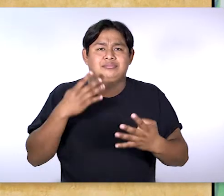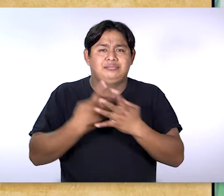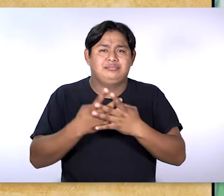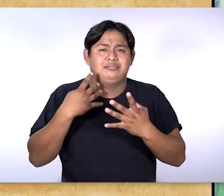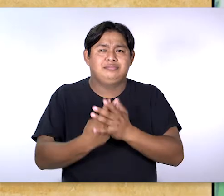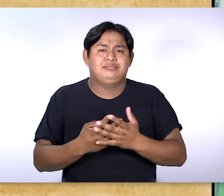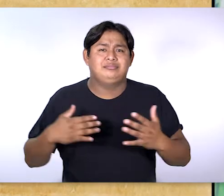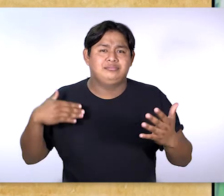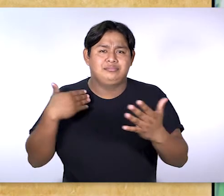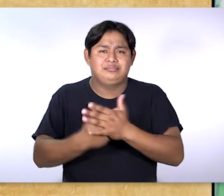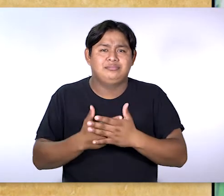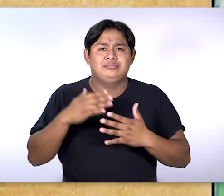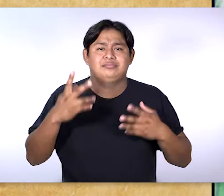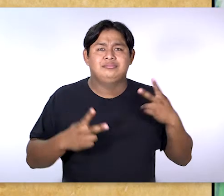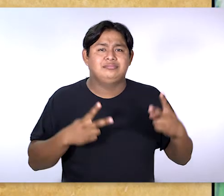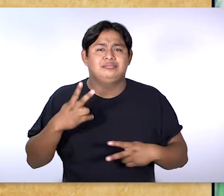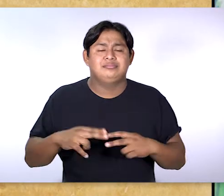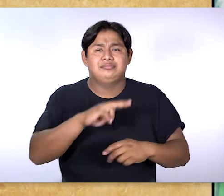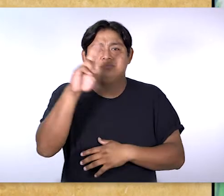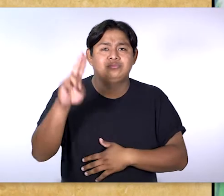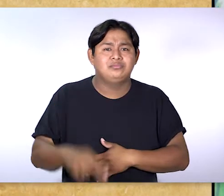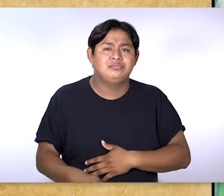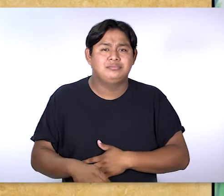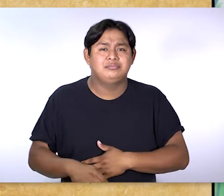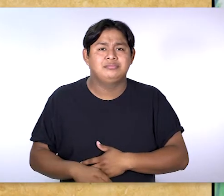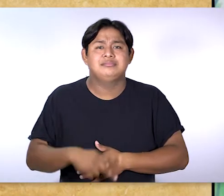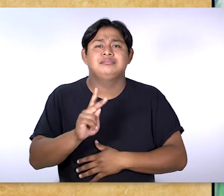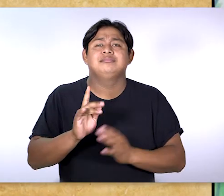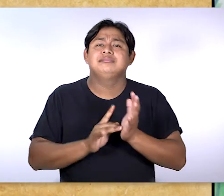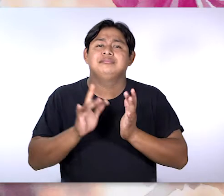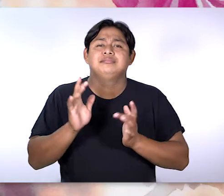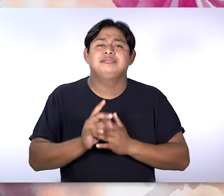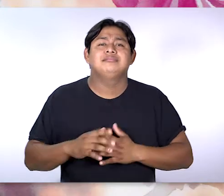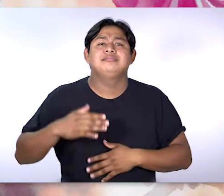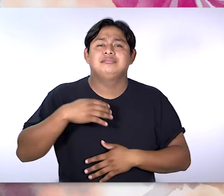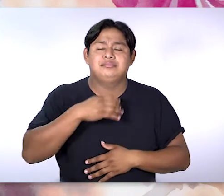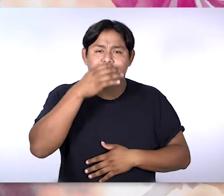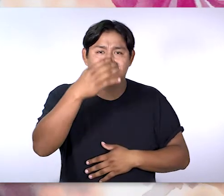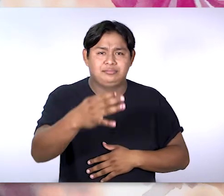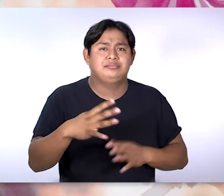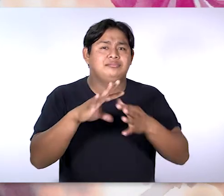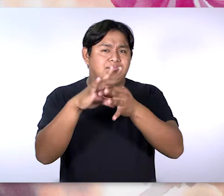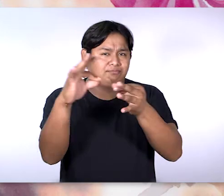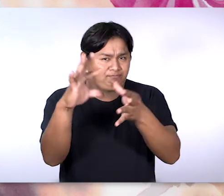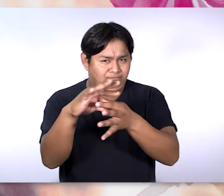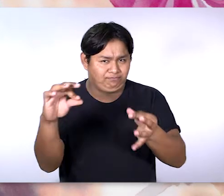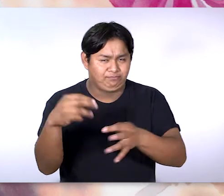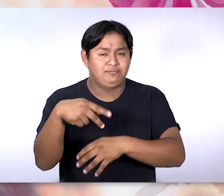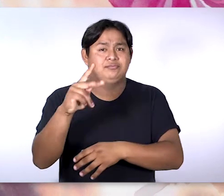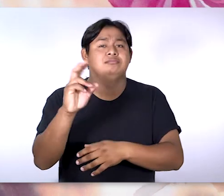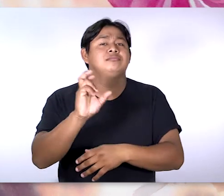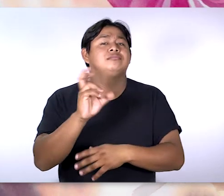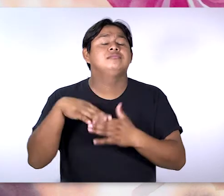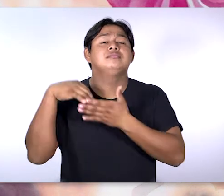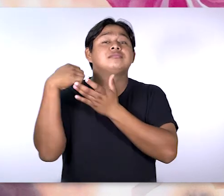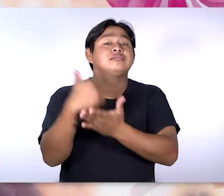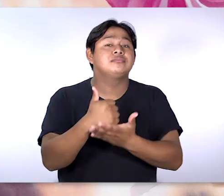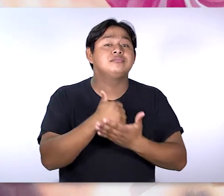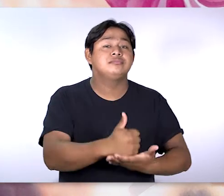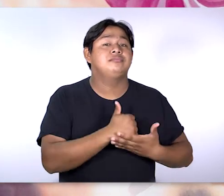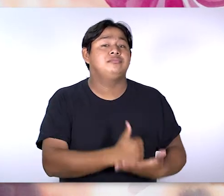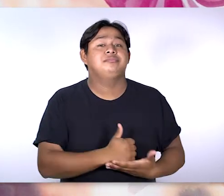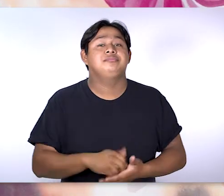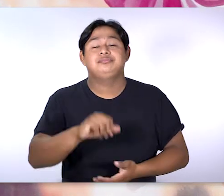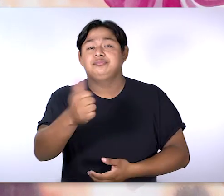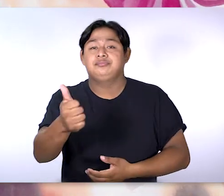míos más humildes, por mí mismo lo hicieron. Luego el rey dirá a los que estén a su izquierda: